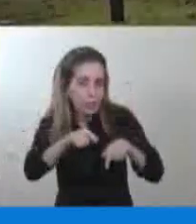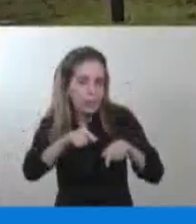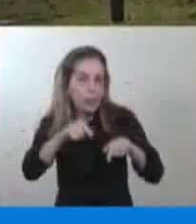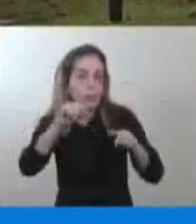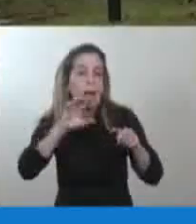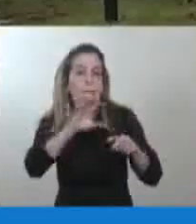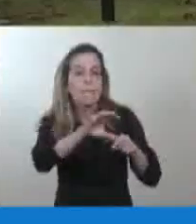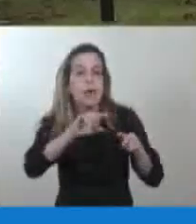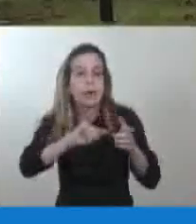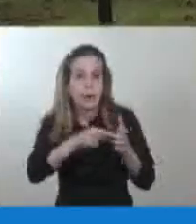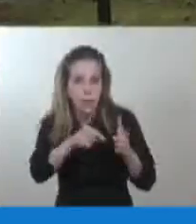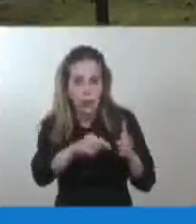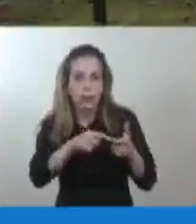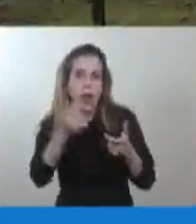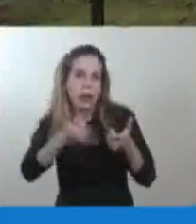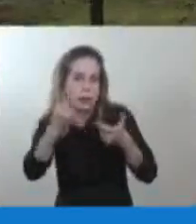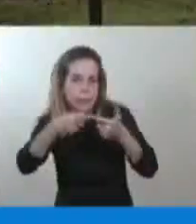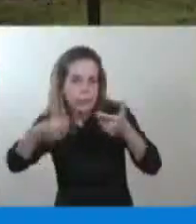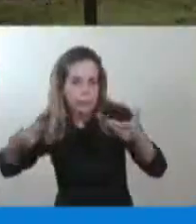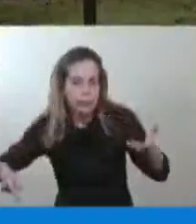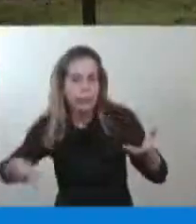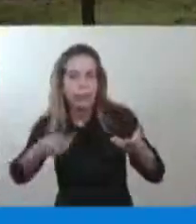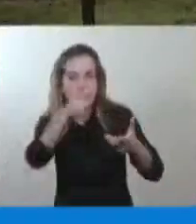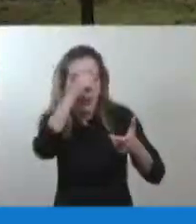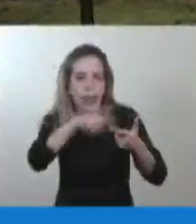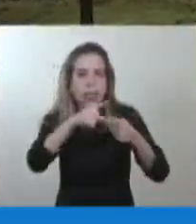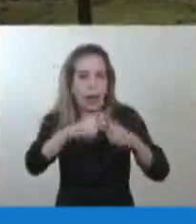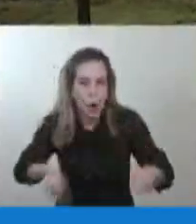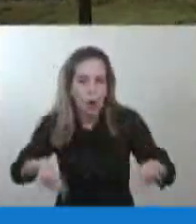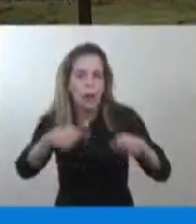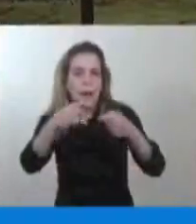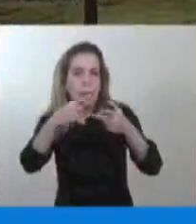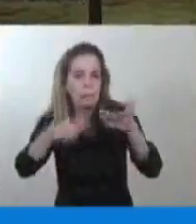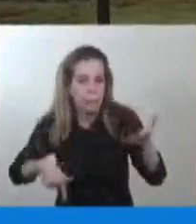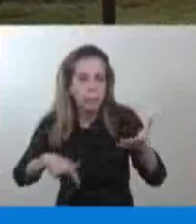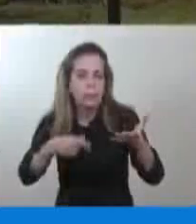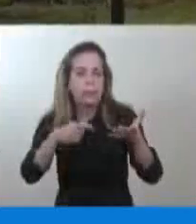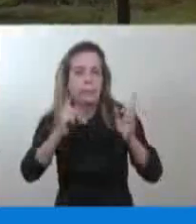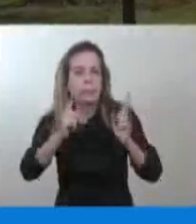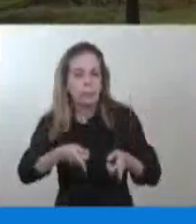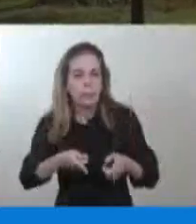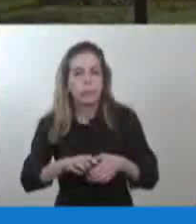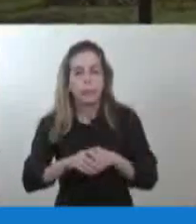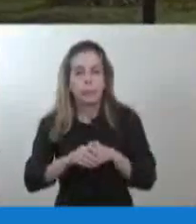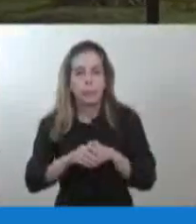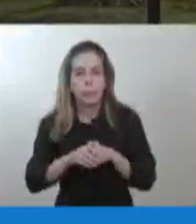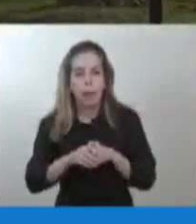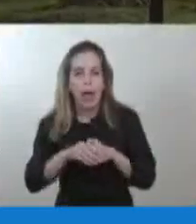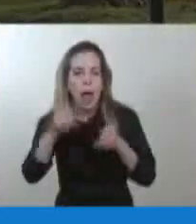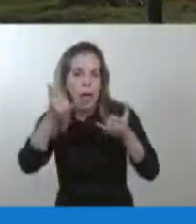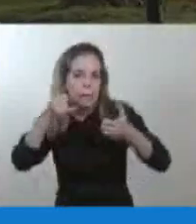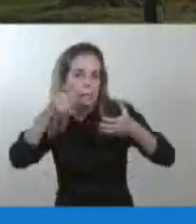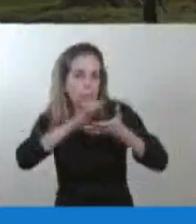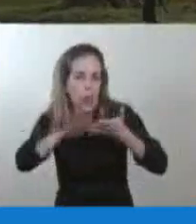provincia equipamiento tecnología también cámaras